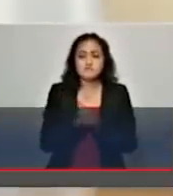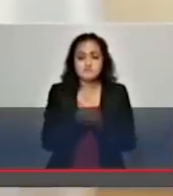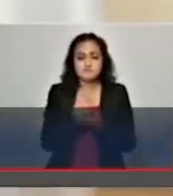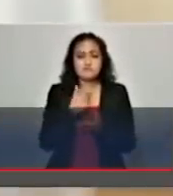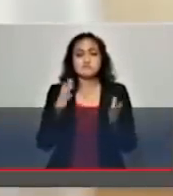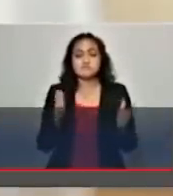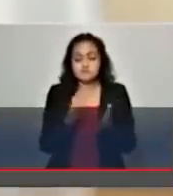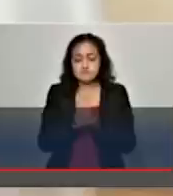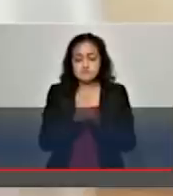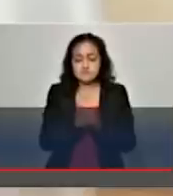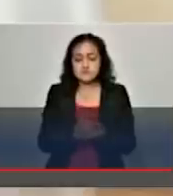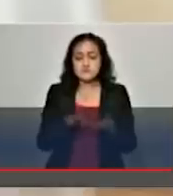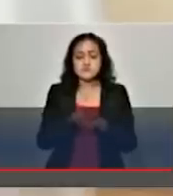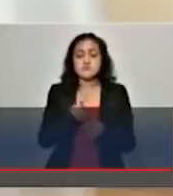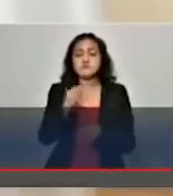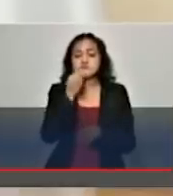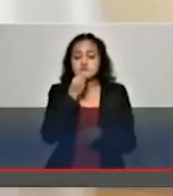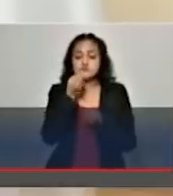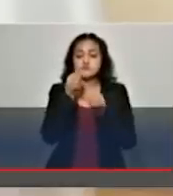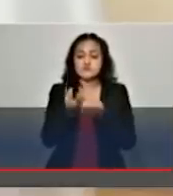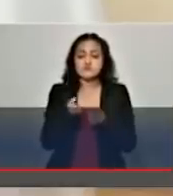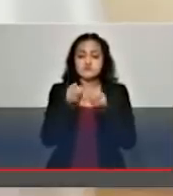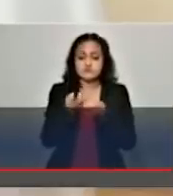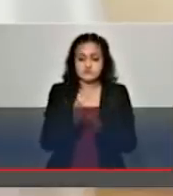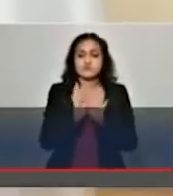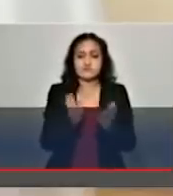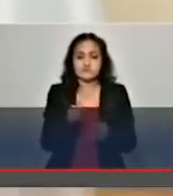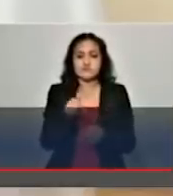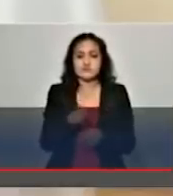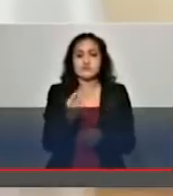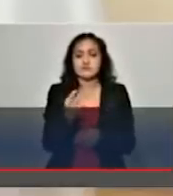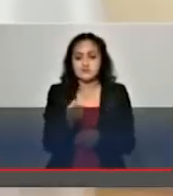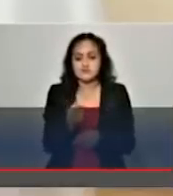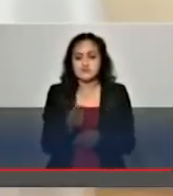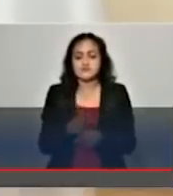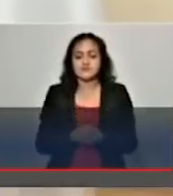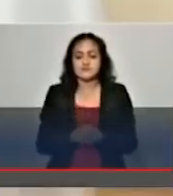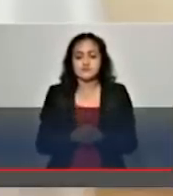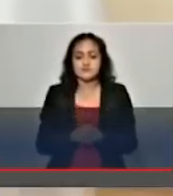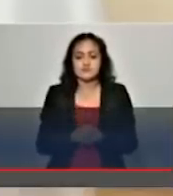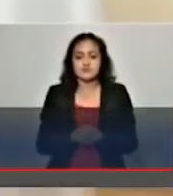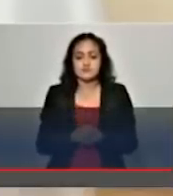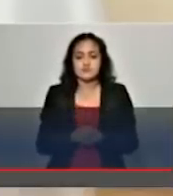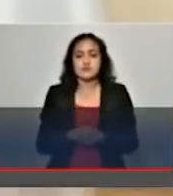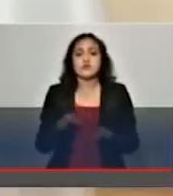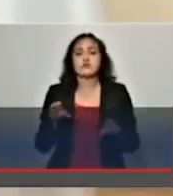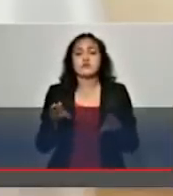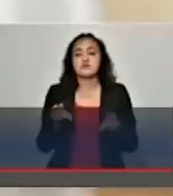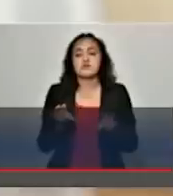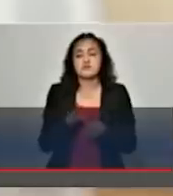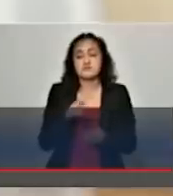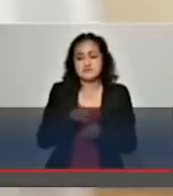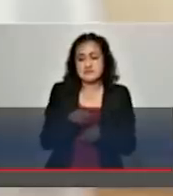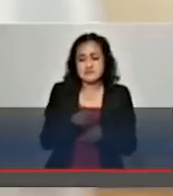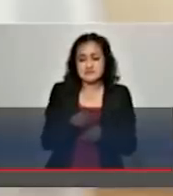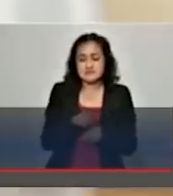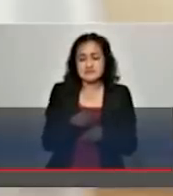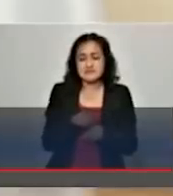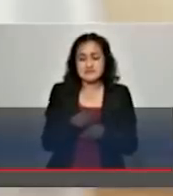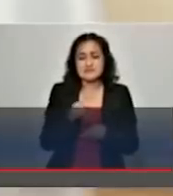proveyendo a los animales de alimentos bajo un procedimiento riesgos